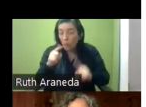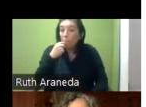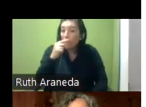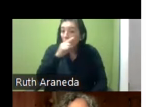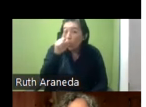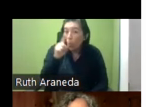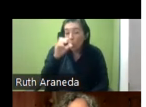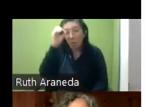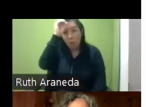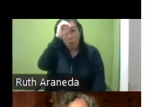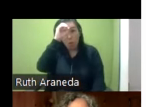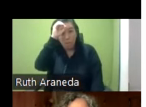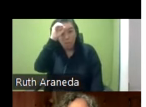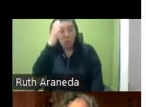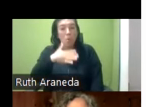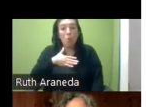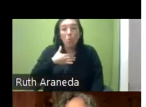preguntas,